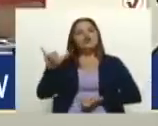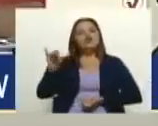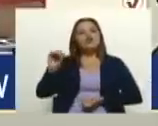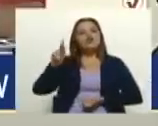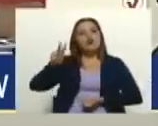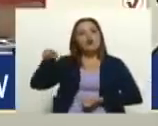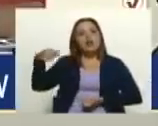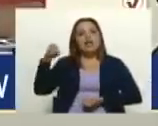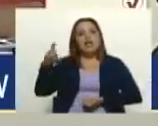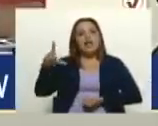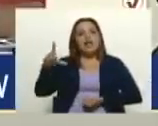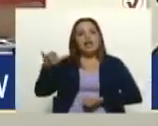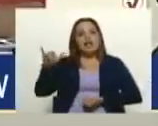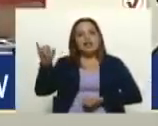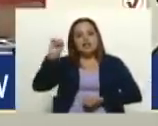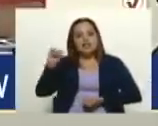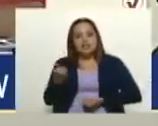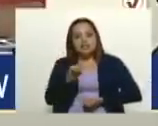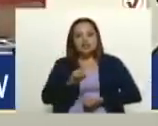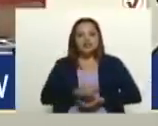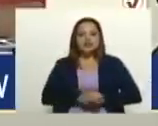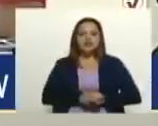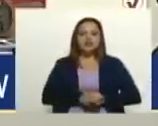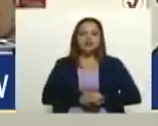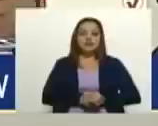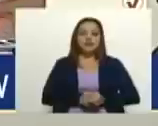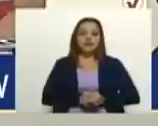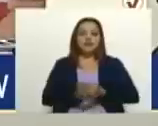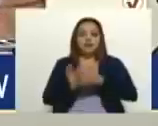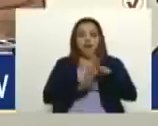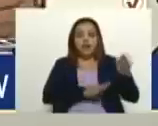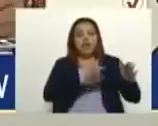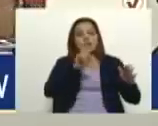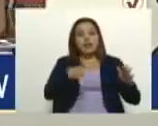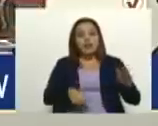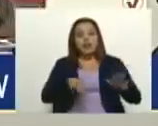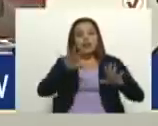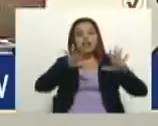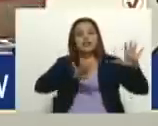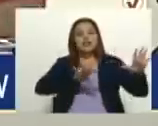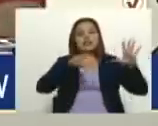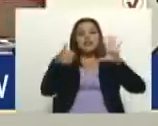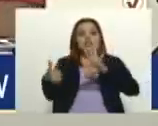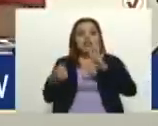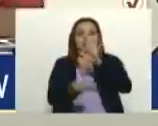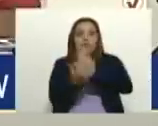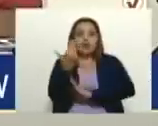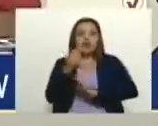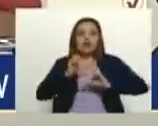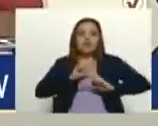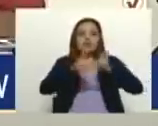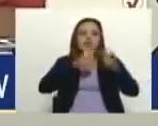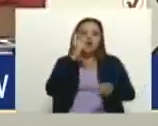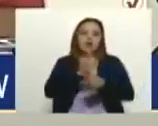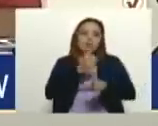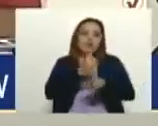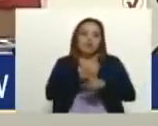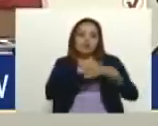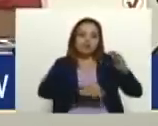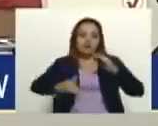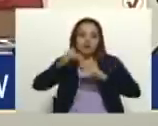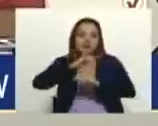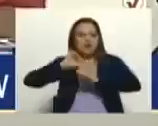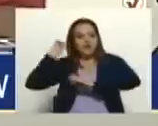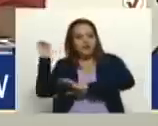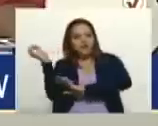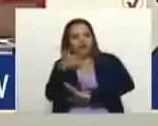Salazar. Y ayer también comenzó, el 16 de mayo comenzó la Liga Mayor de Béisbol Profesional en Venezuela.